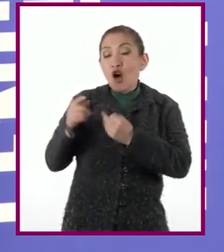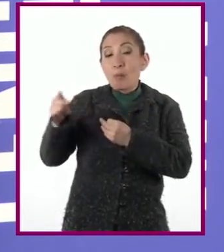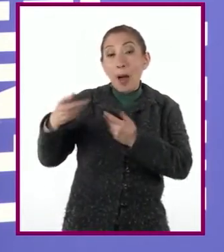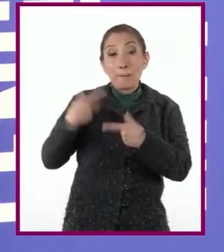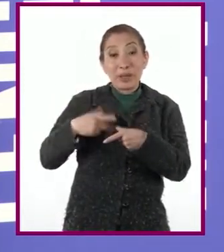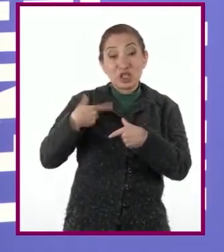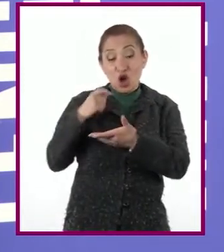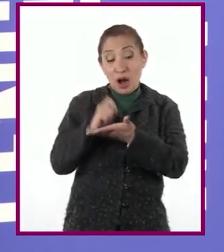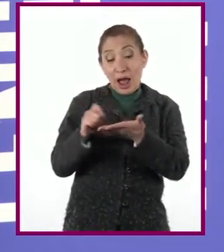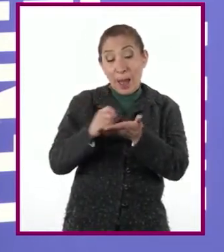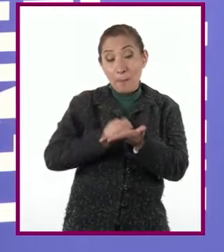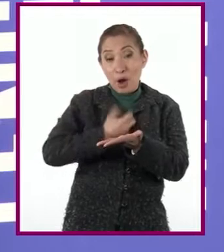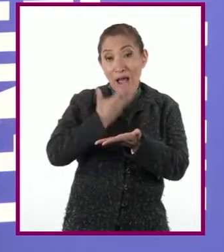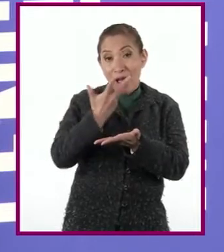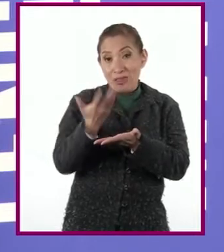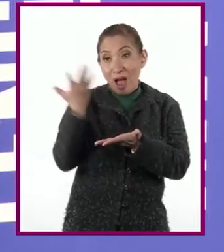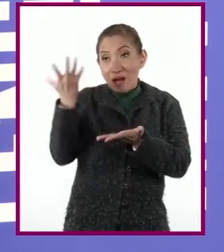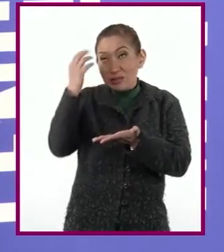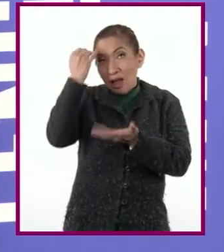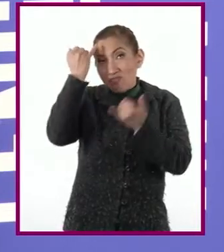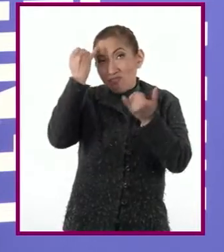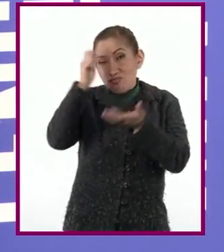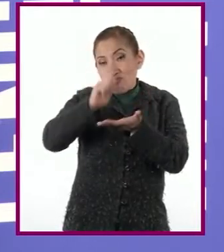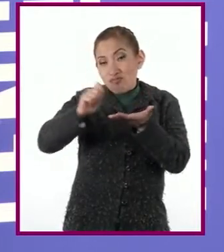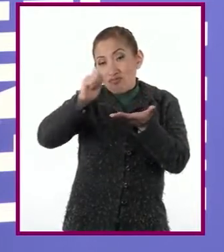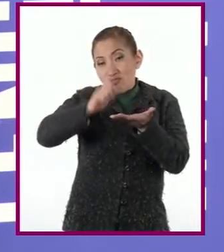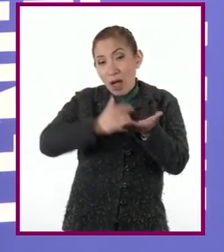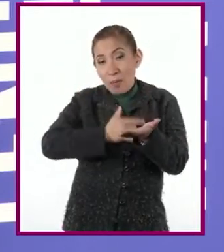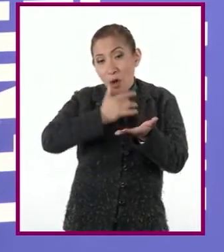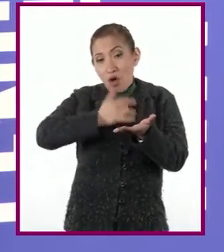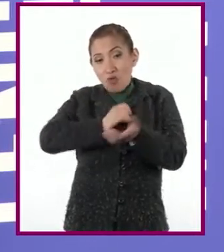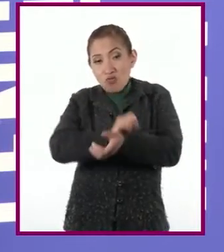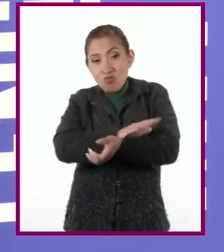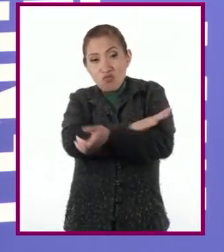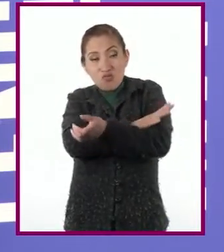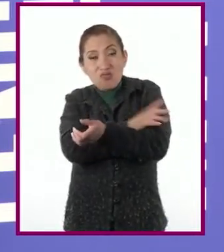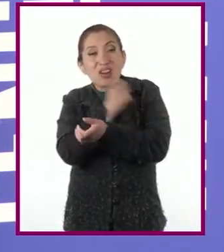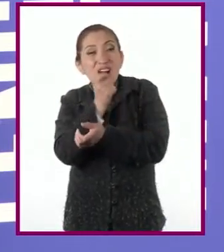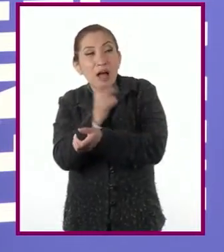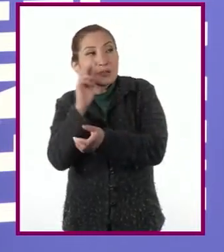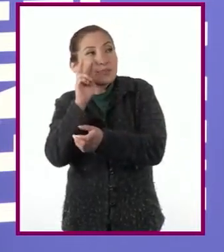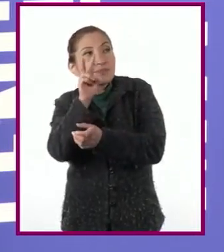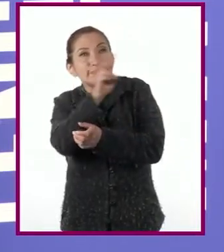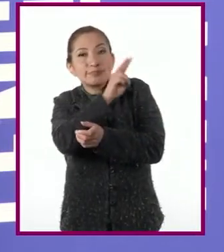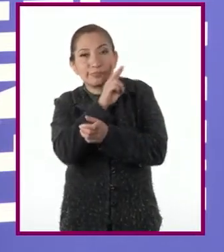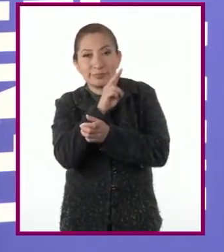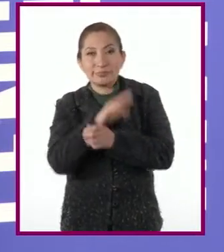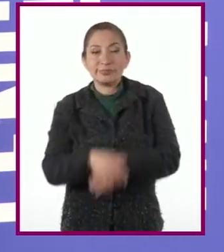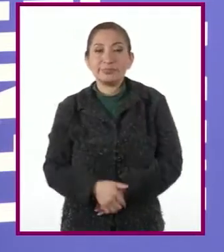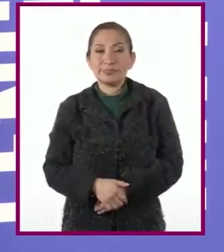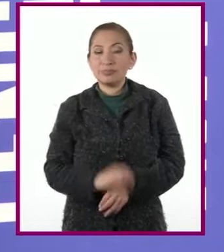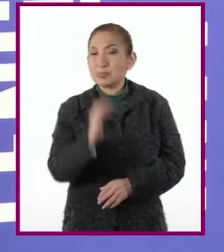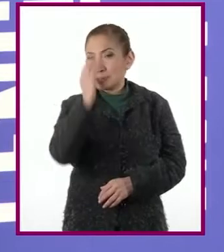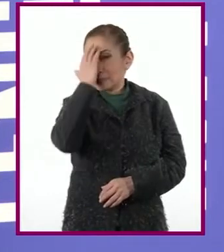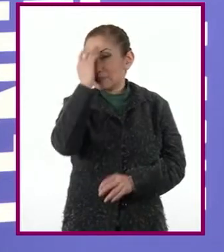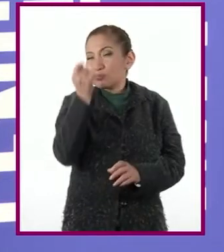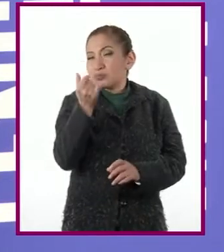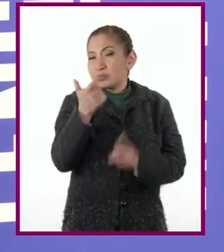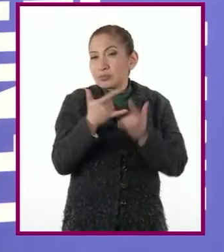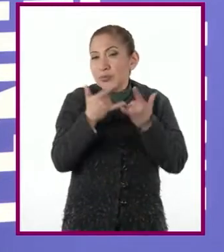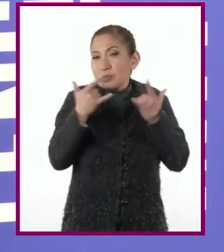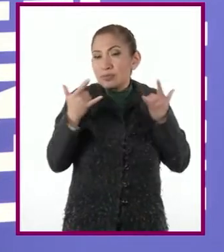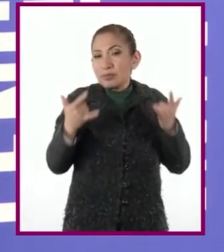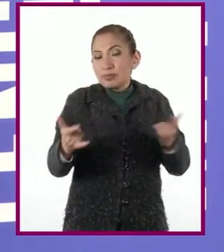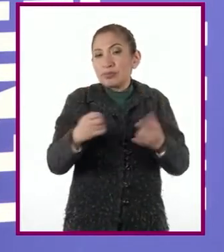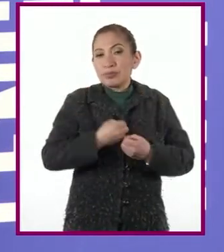que un poeta transmite sus pensamientos, emociones e ideas sobre lo que le rodea. Conozcamos un poco sobre